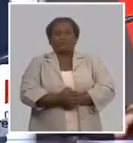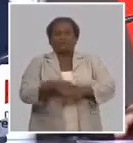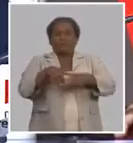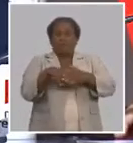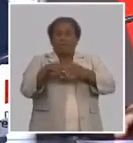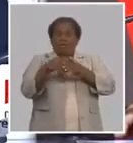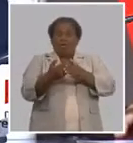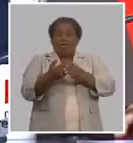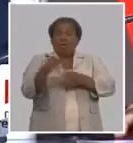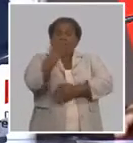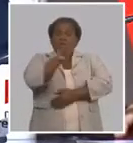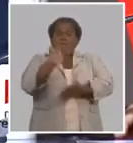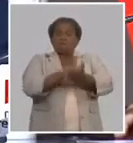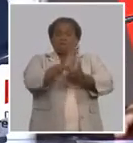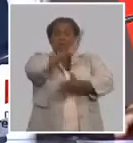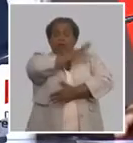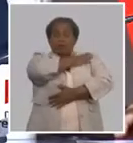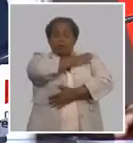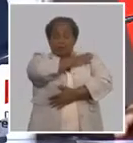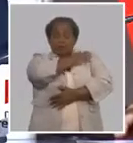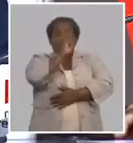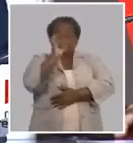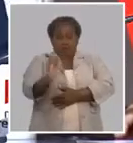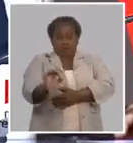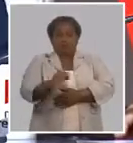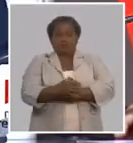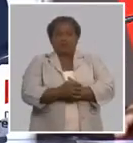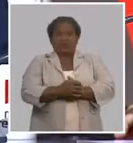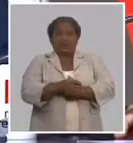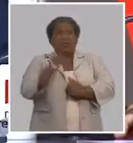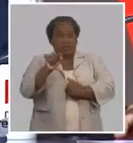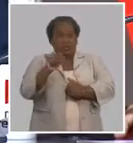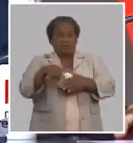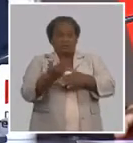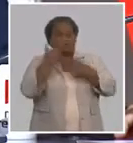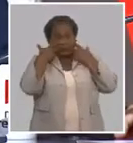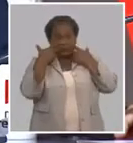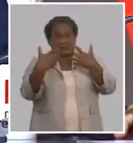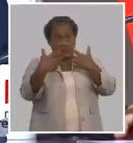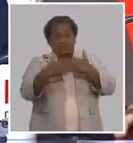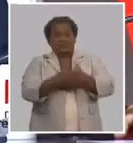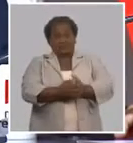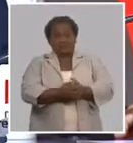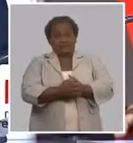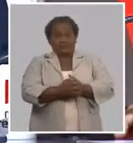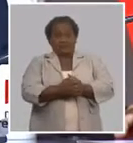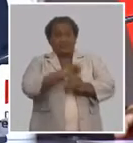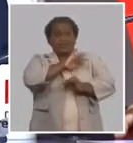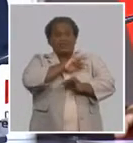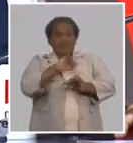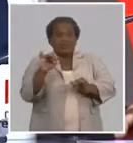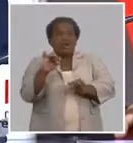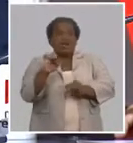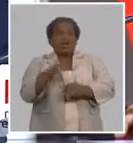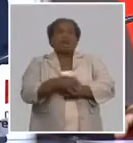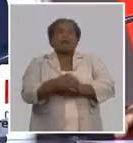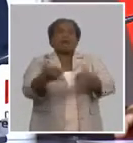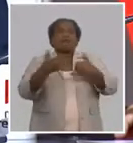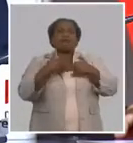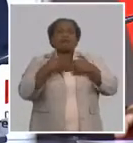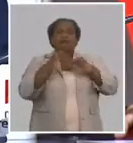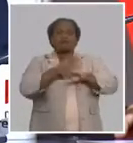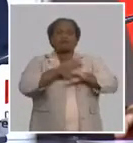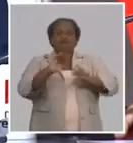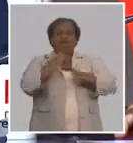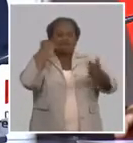11 de marzo específicamente tuvo un gran significado a partir de que conocimos que ya se había declarado